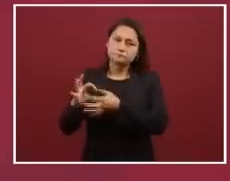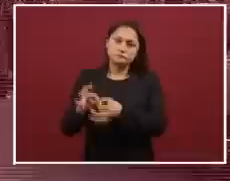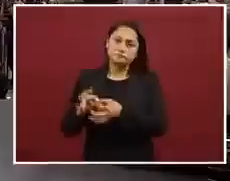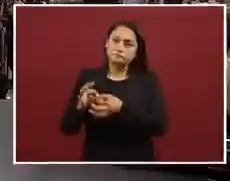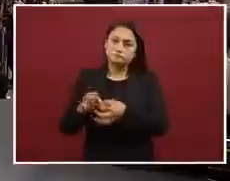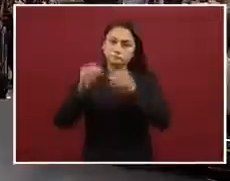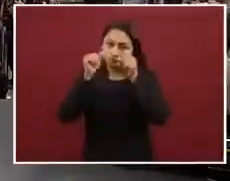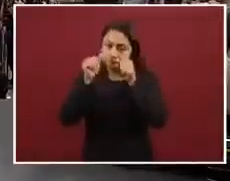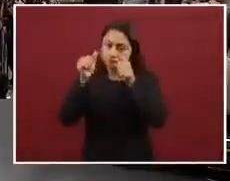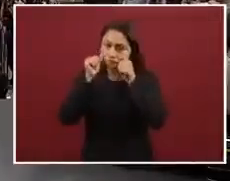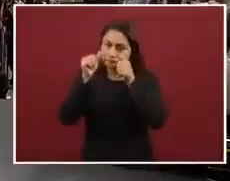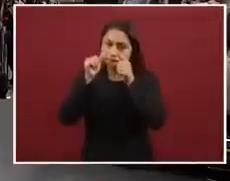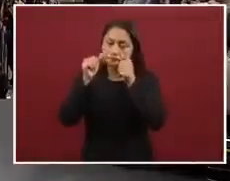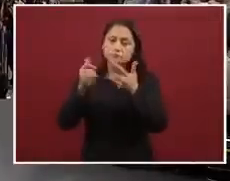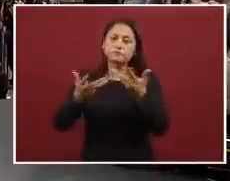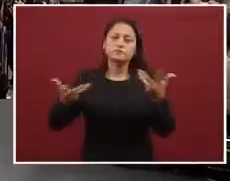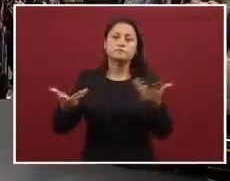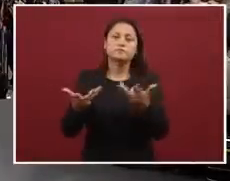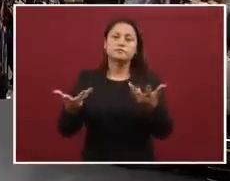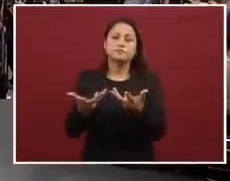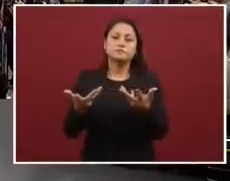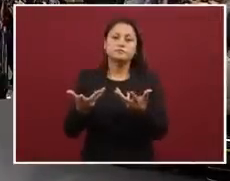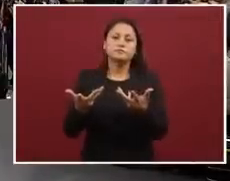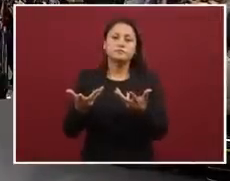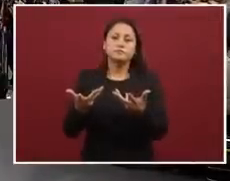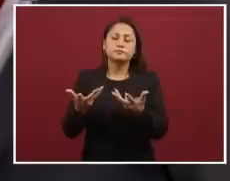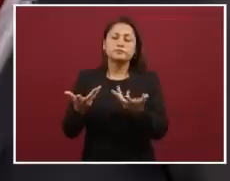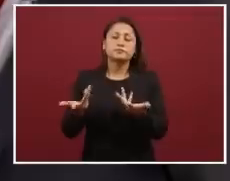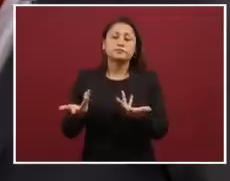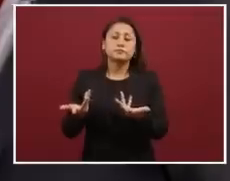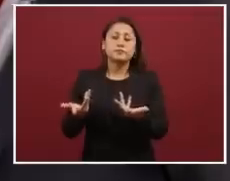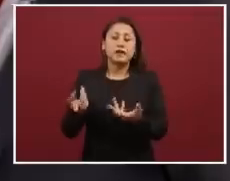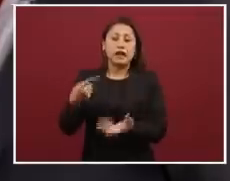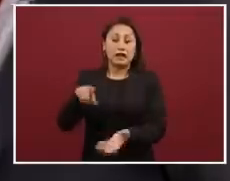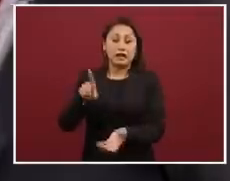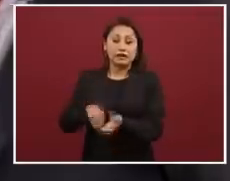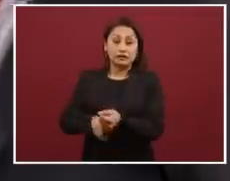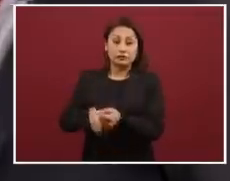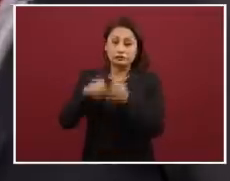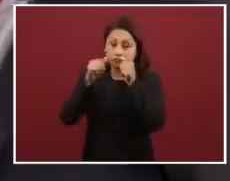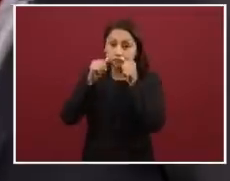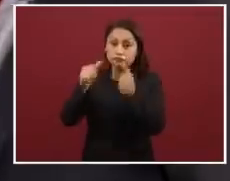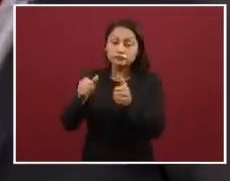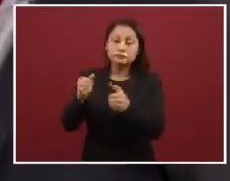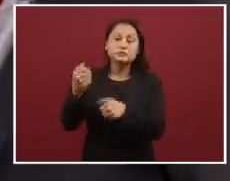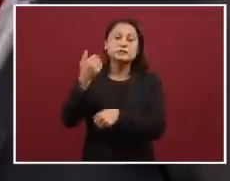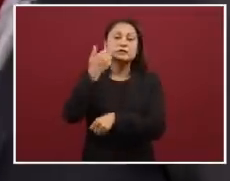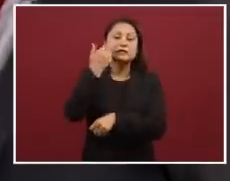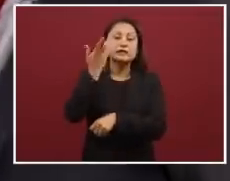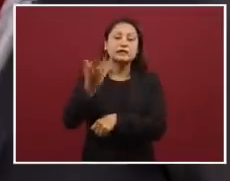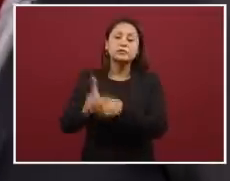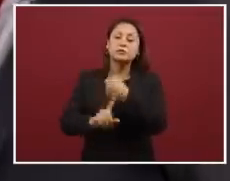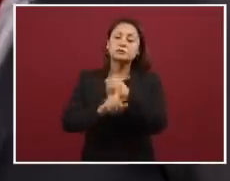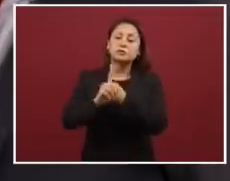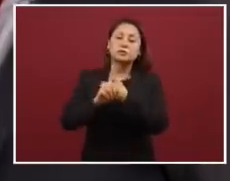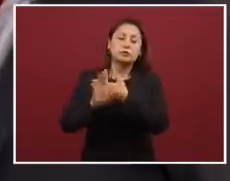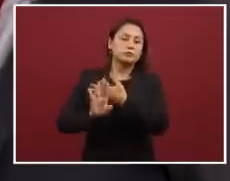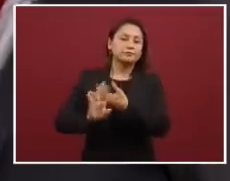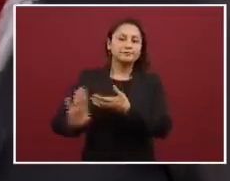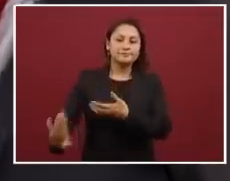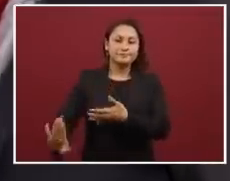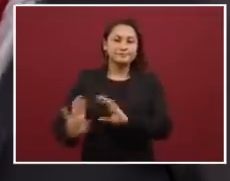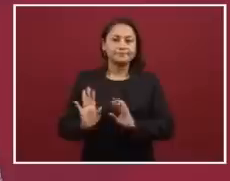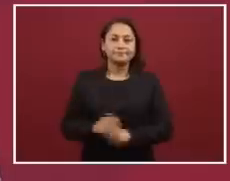tratando de que se evite. Por eso estamos muy atentos cuando